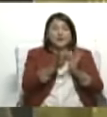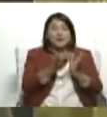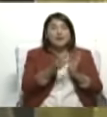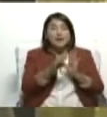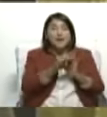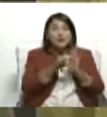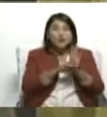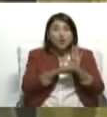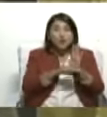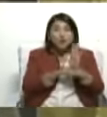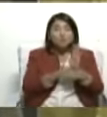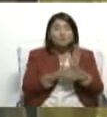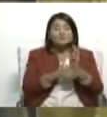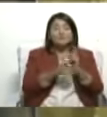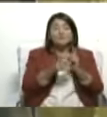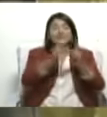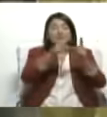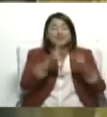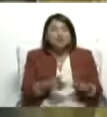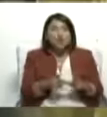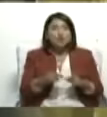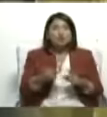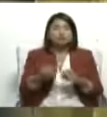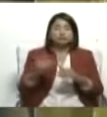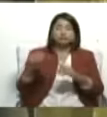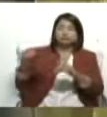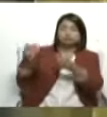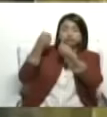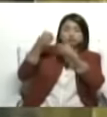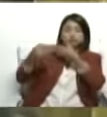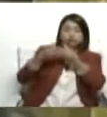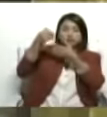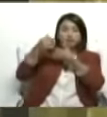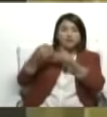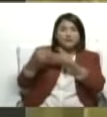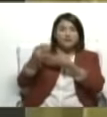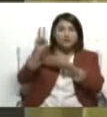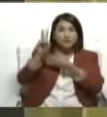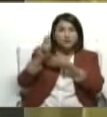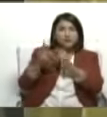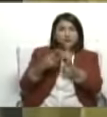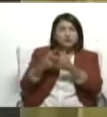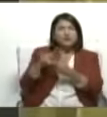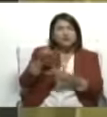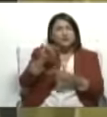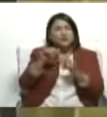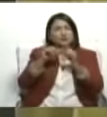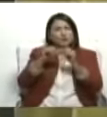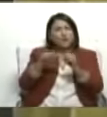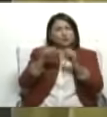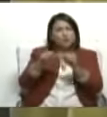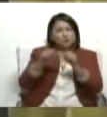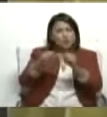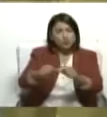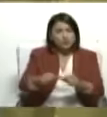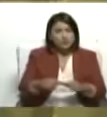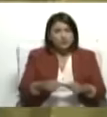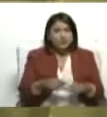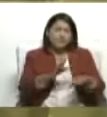unilaterales en ambos casos, ¿no? Rusia y Venezuela. Ante la persistencia de esas medidas,